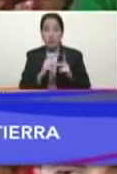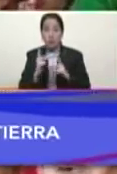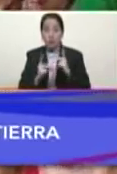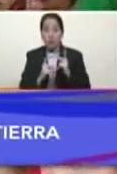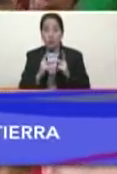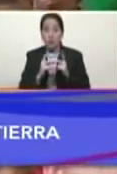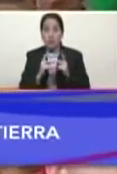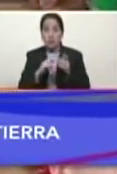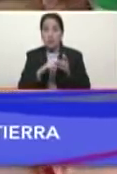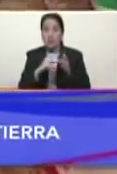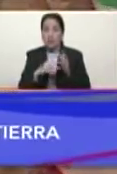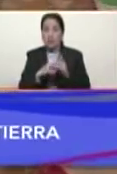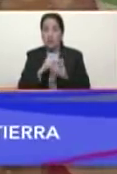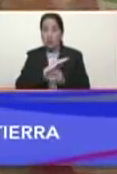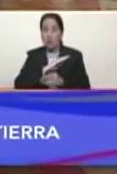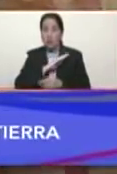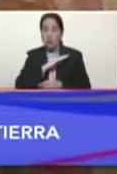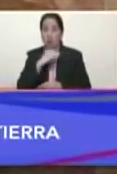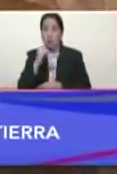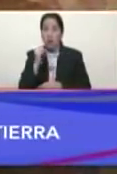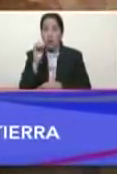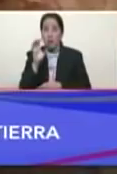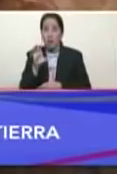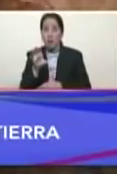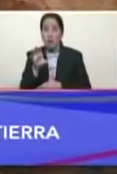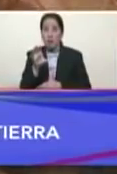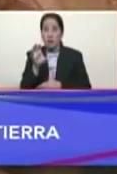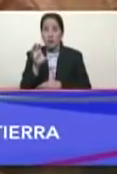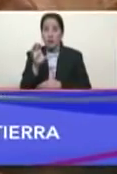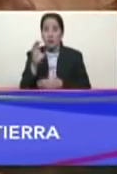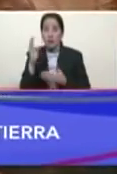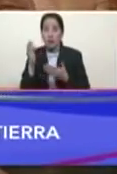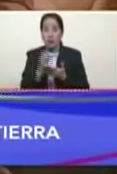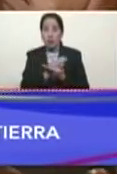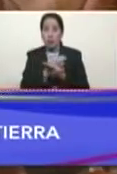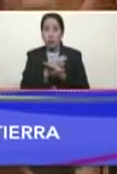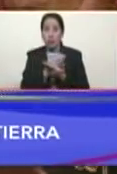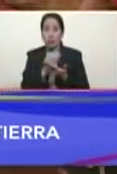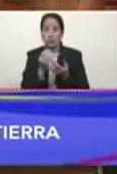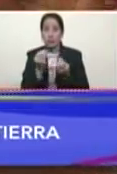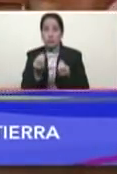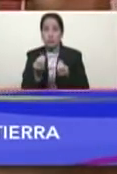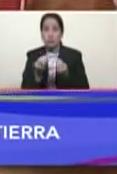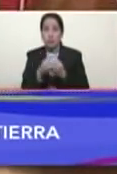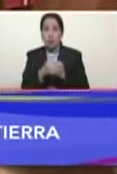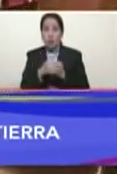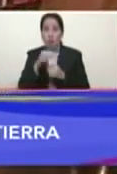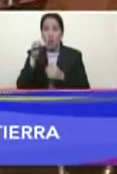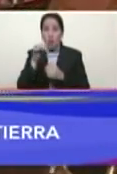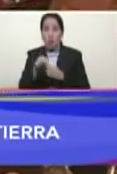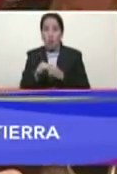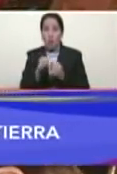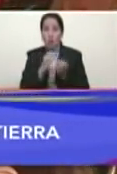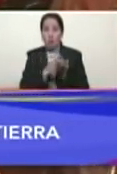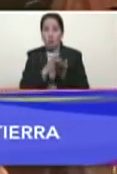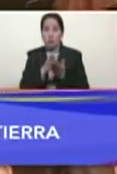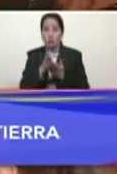la propia existencia de la patria, la propia existencia del pueblo. Así que hoy estamos en ese camino.